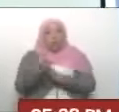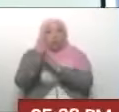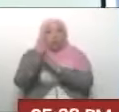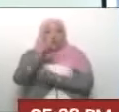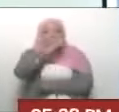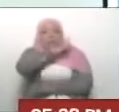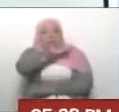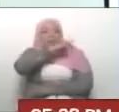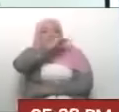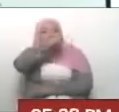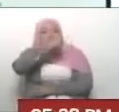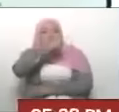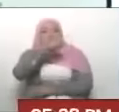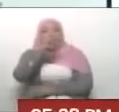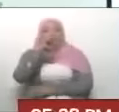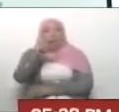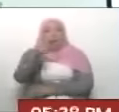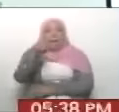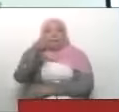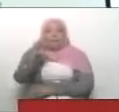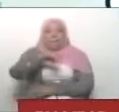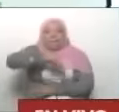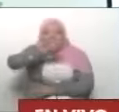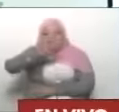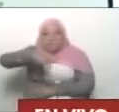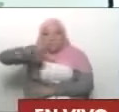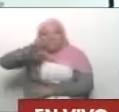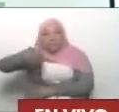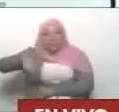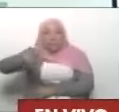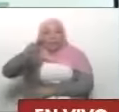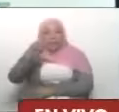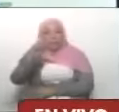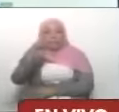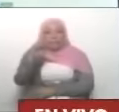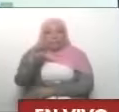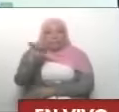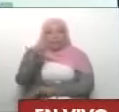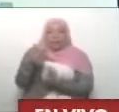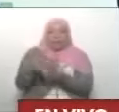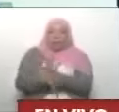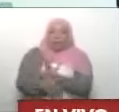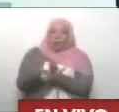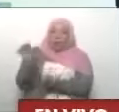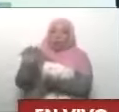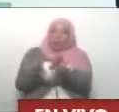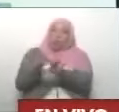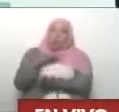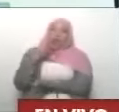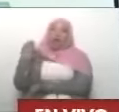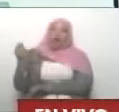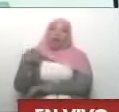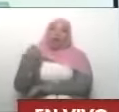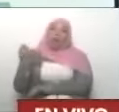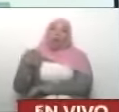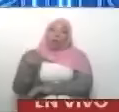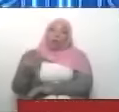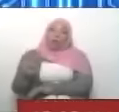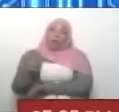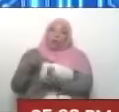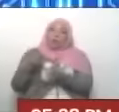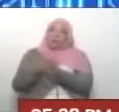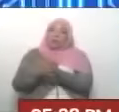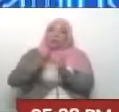director de Meta. Pero ¿por qué ponemos una información internacional en este repaso nacional? Porque la juventud es transversal a todo.